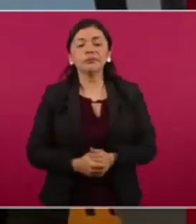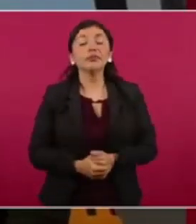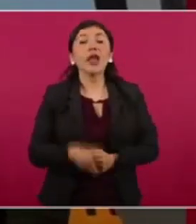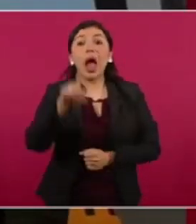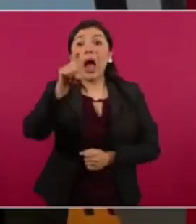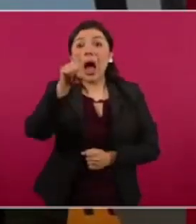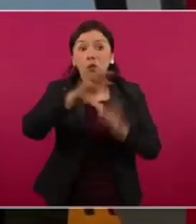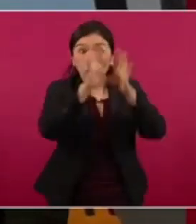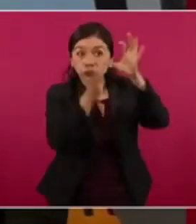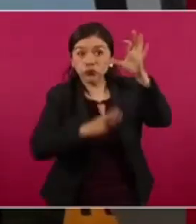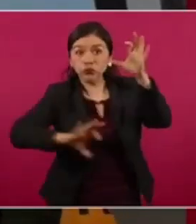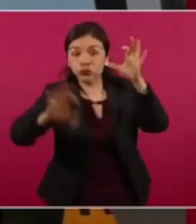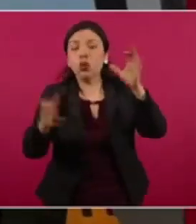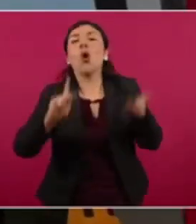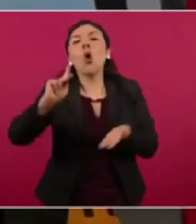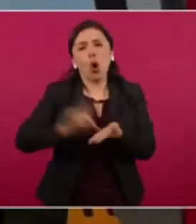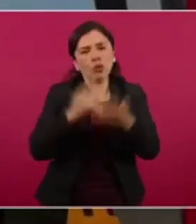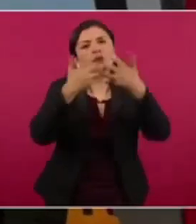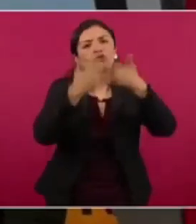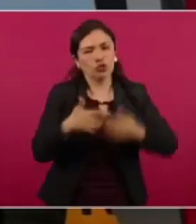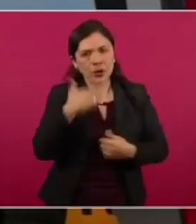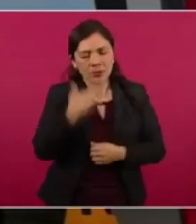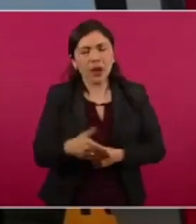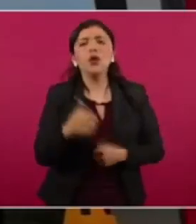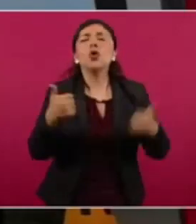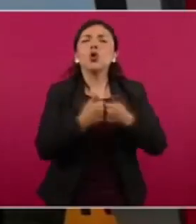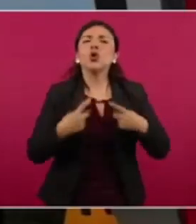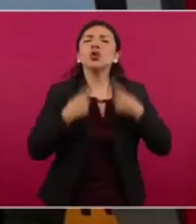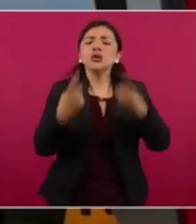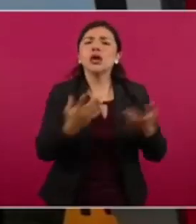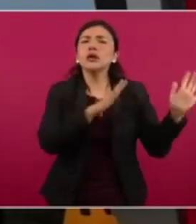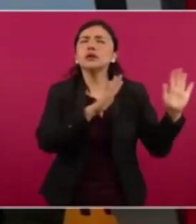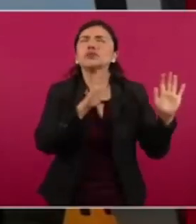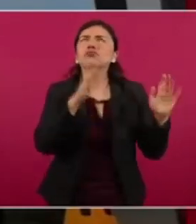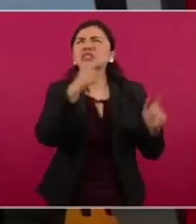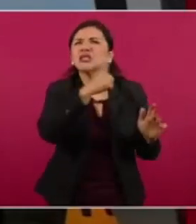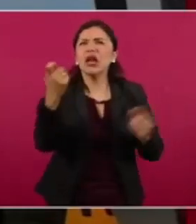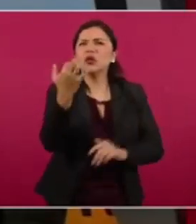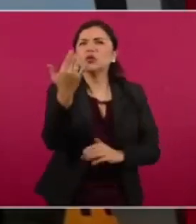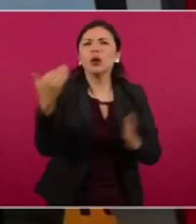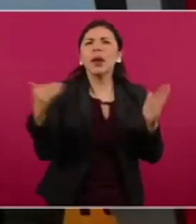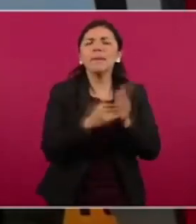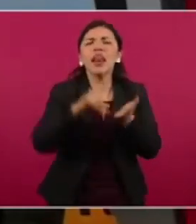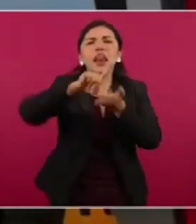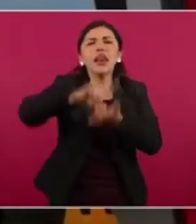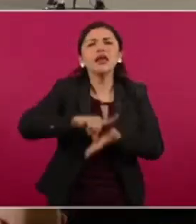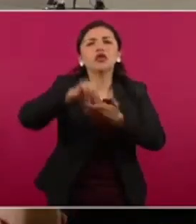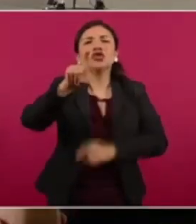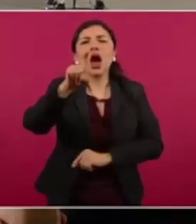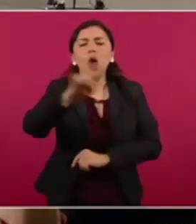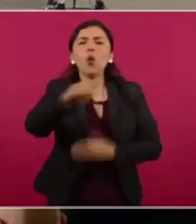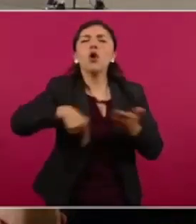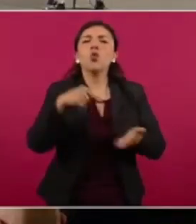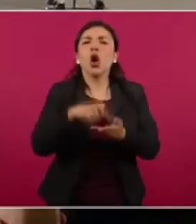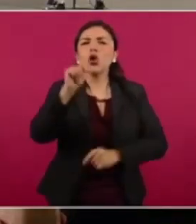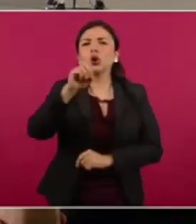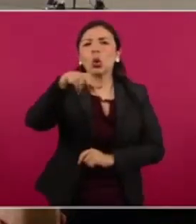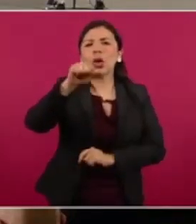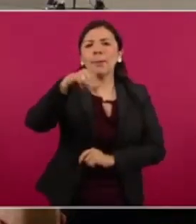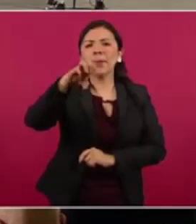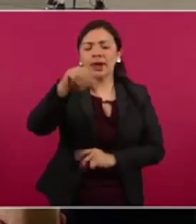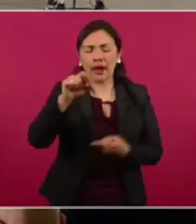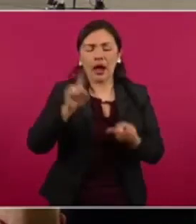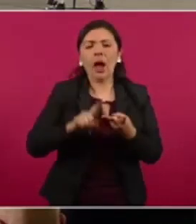agua y se han suministrado 150,000 litros de agua en Tonameca, en Pochutla y en Huatulco.